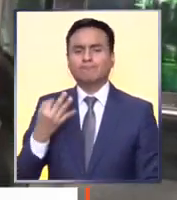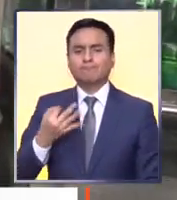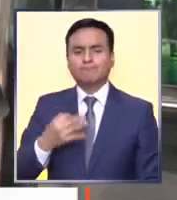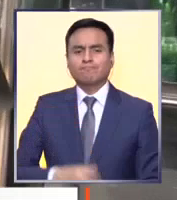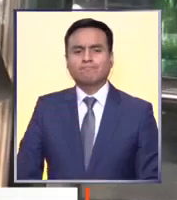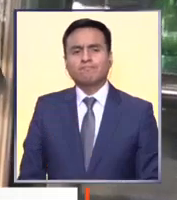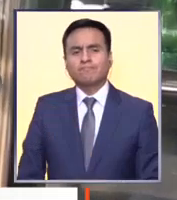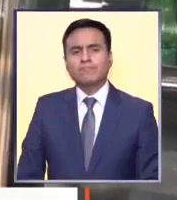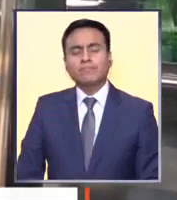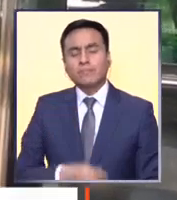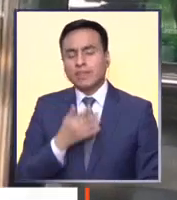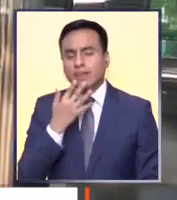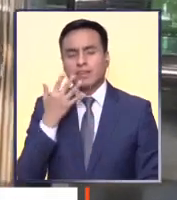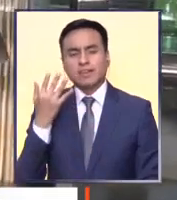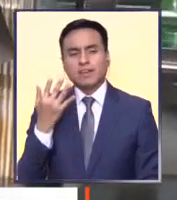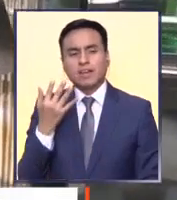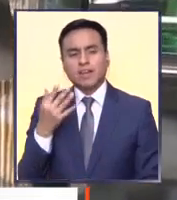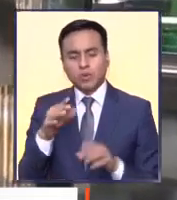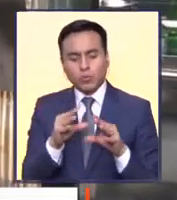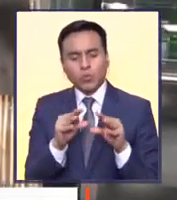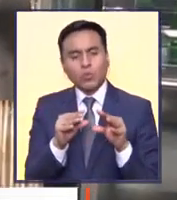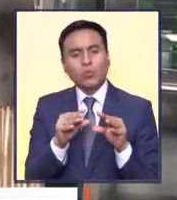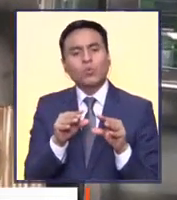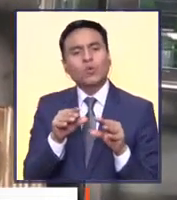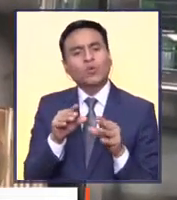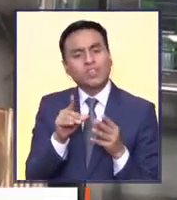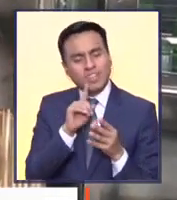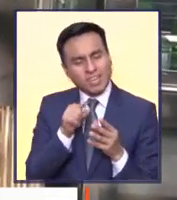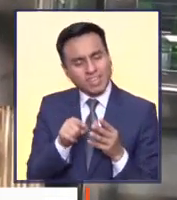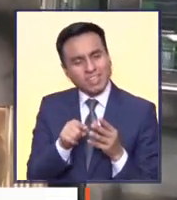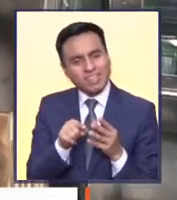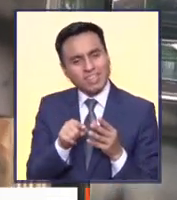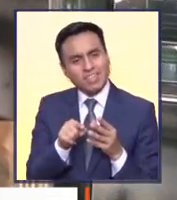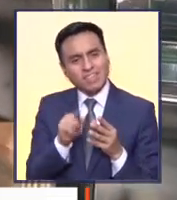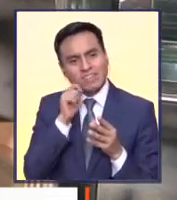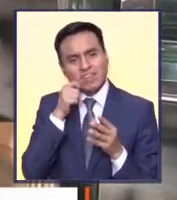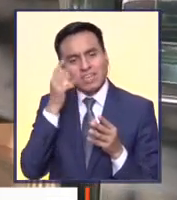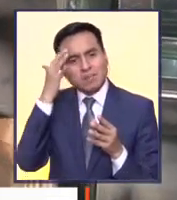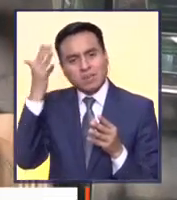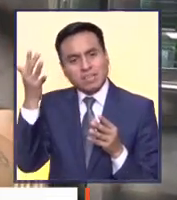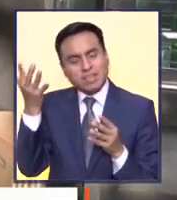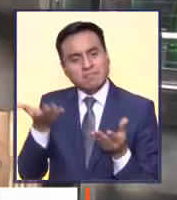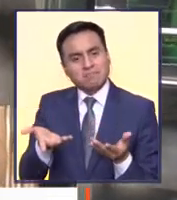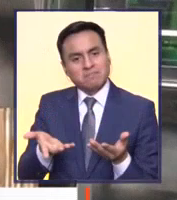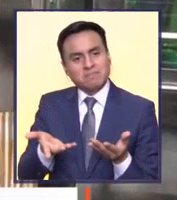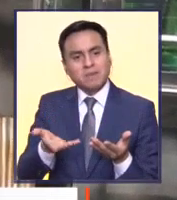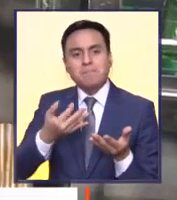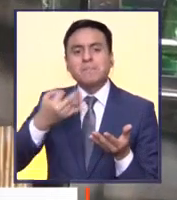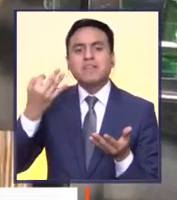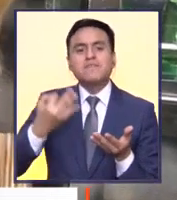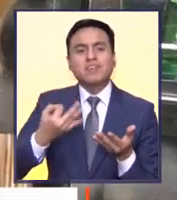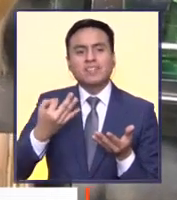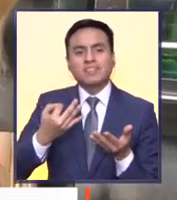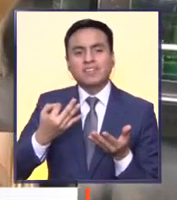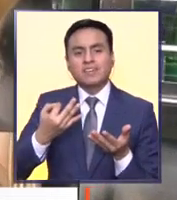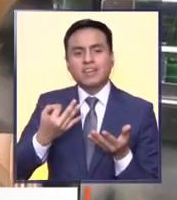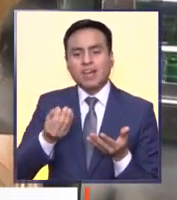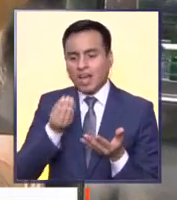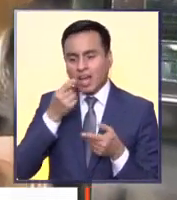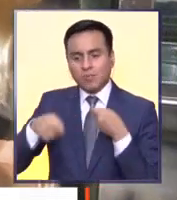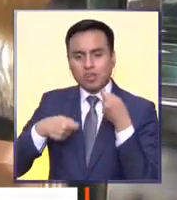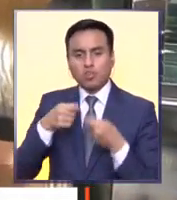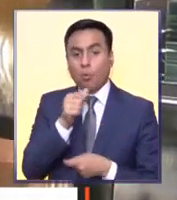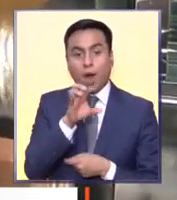Lo rica y lo mojadita que está esta torta, no se pueden llegar a imaginar. Está perfecto para terminar nuestro almuerzo aquí en